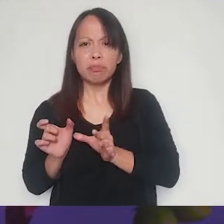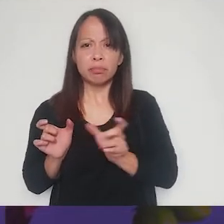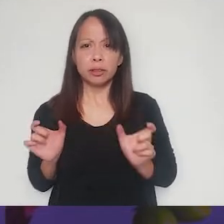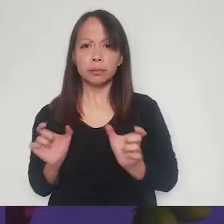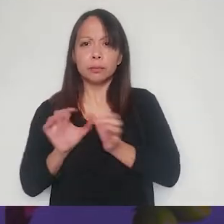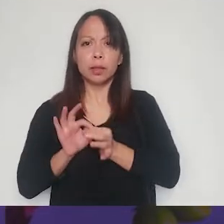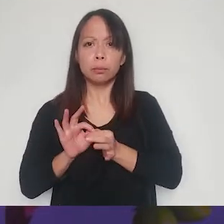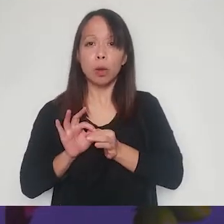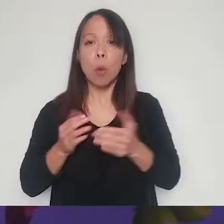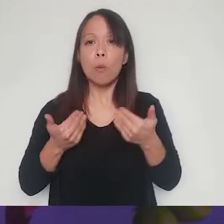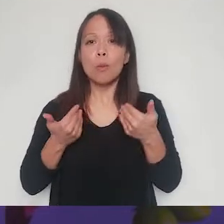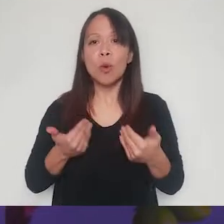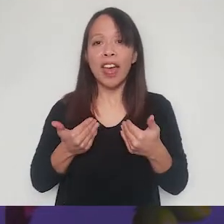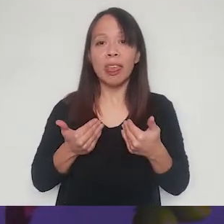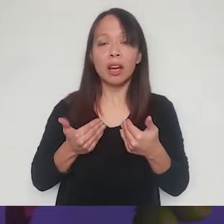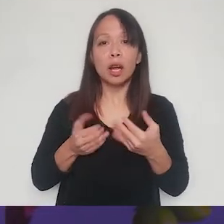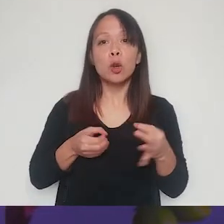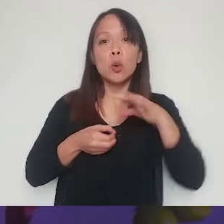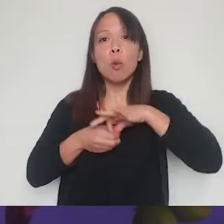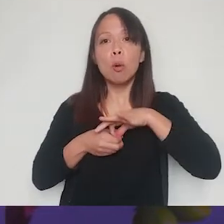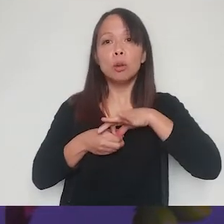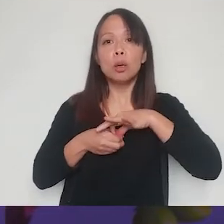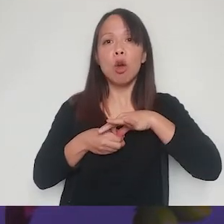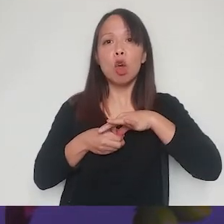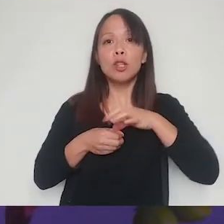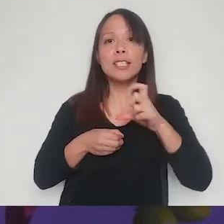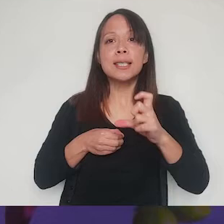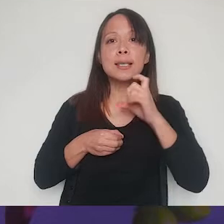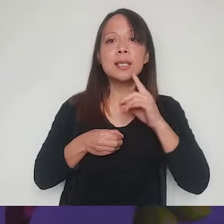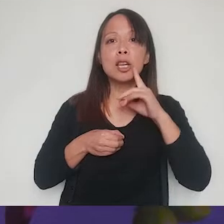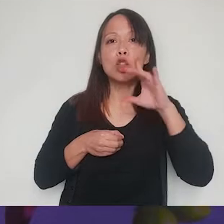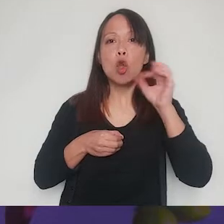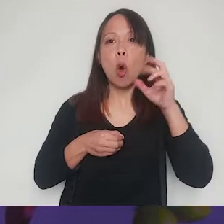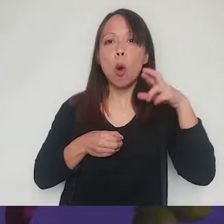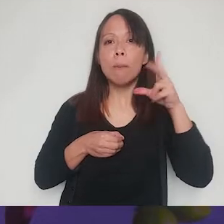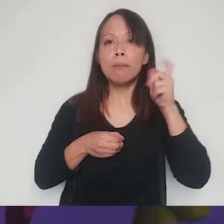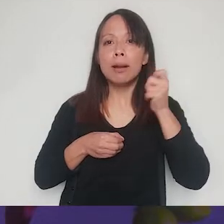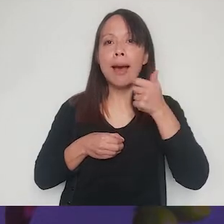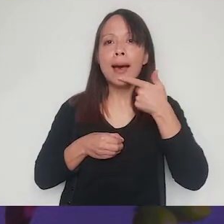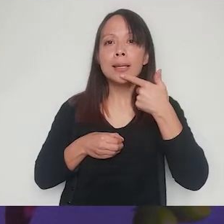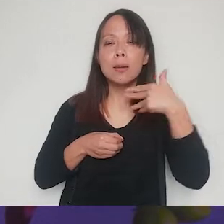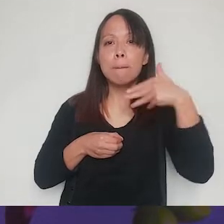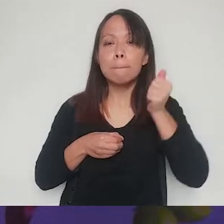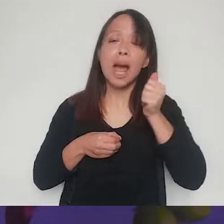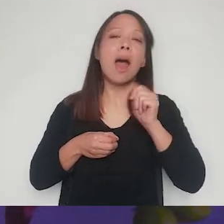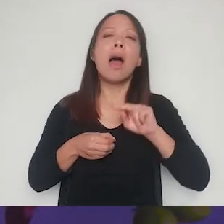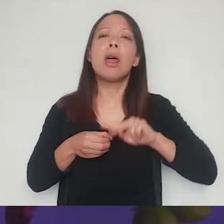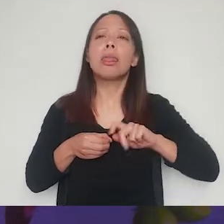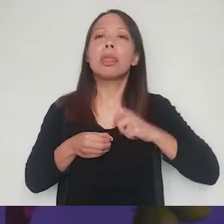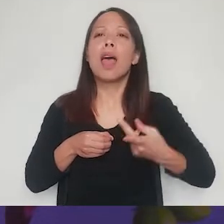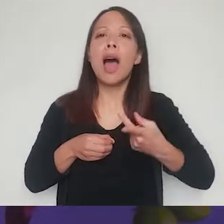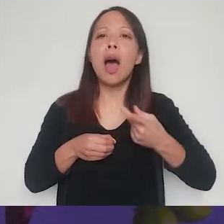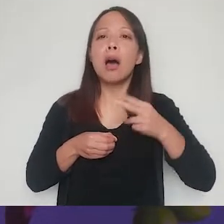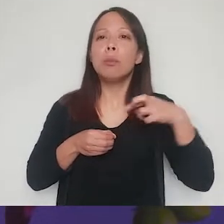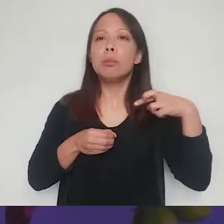ese ARN mensajero formado solo por exones que sale del núcleo del citoplasma y forma la proteína. Los intrones, que son